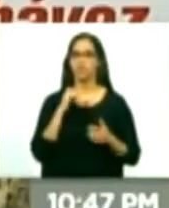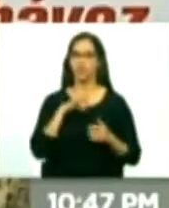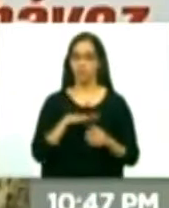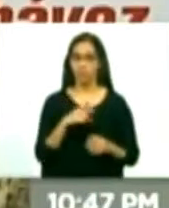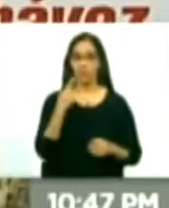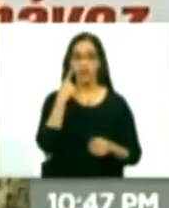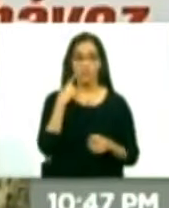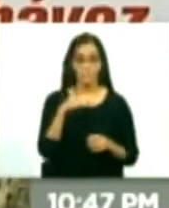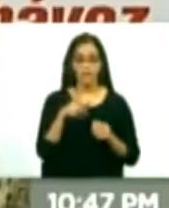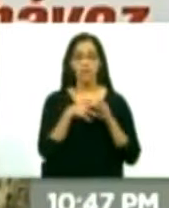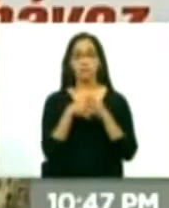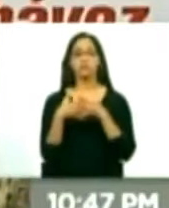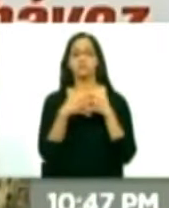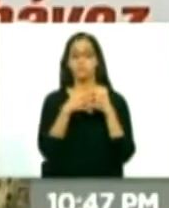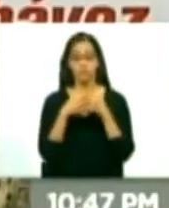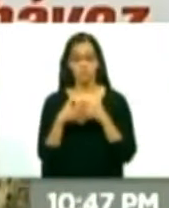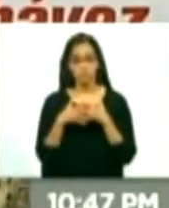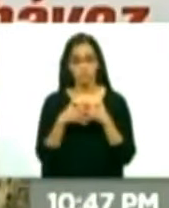del imperialismo.